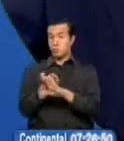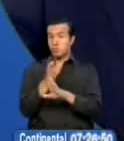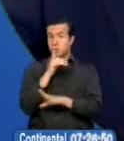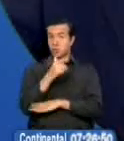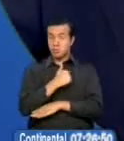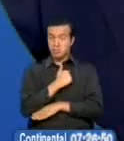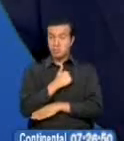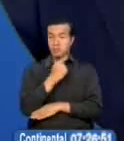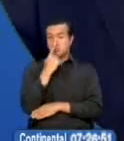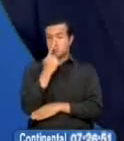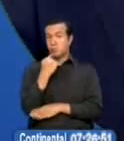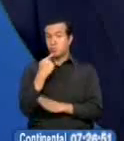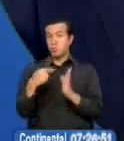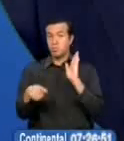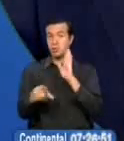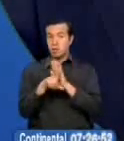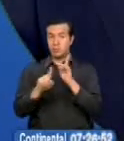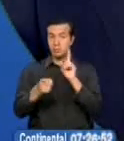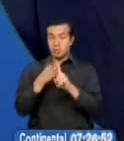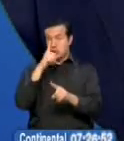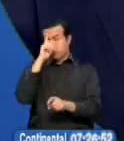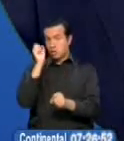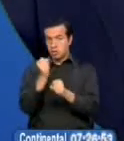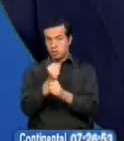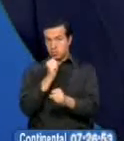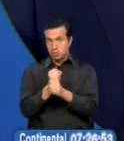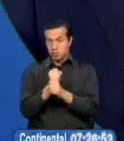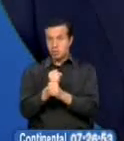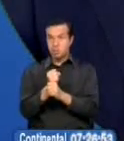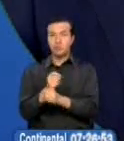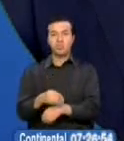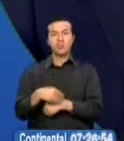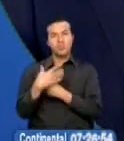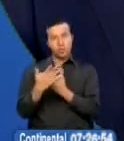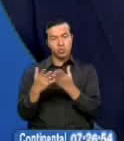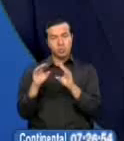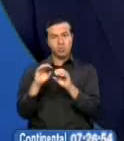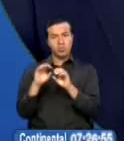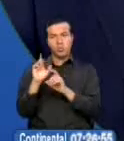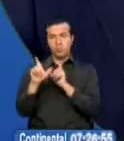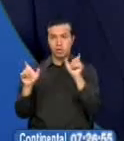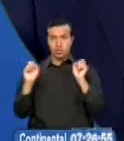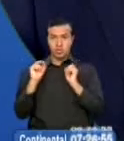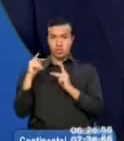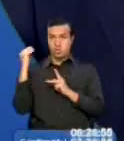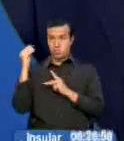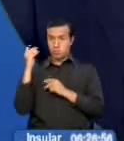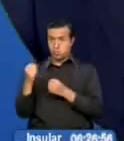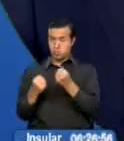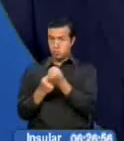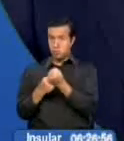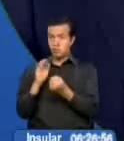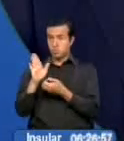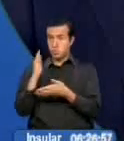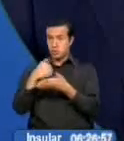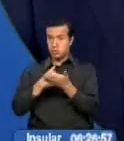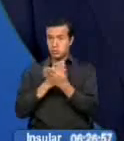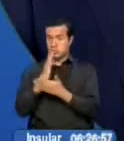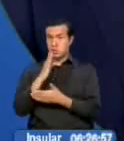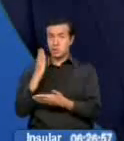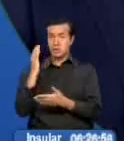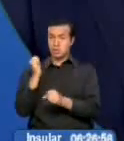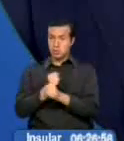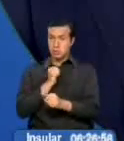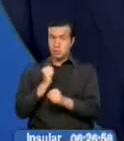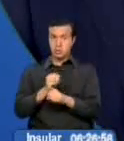nosotros interesantes como la ley del primer empleo, por ejemplo, que es de darle las oportunidades a los jóvenes de que puedan acceder al mercado laboral y que